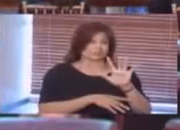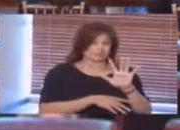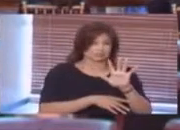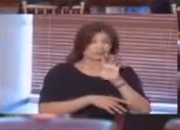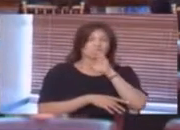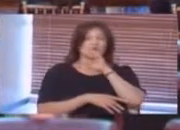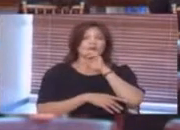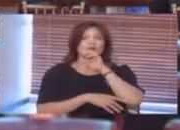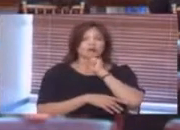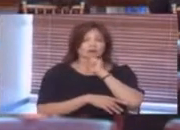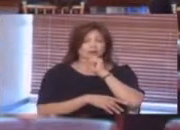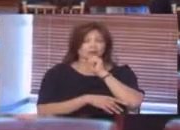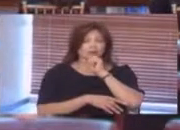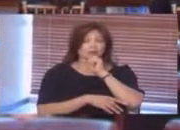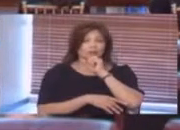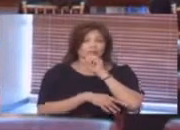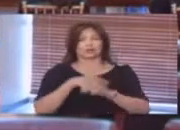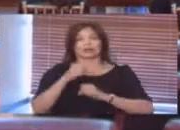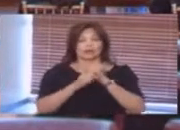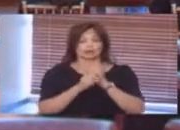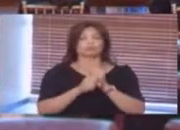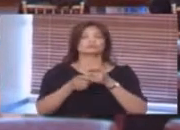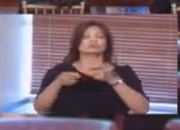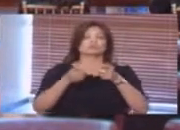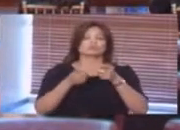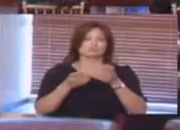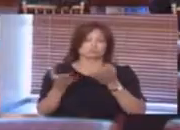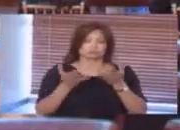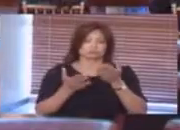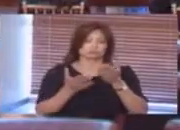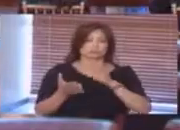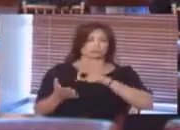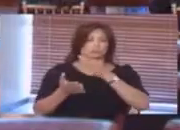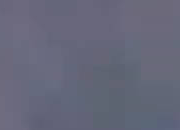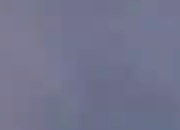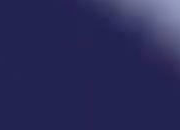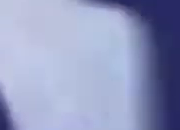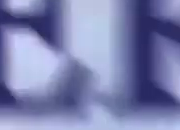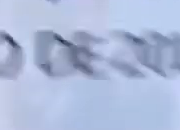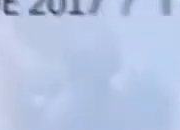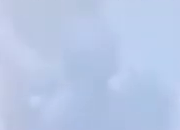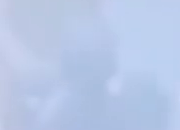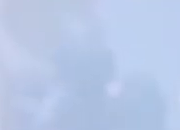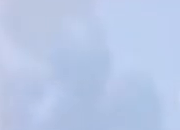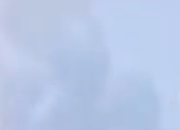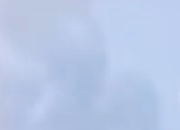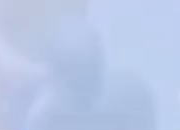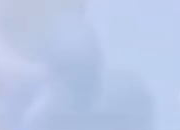45 años de servicio administrativo a favor del Poder Judicial.